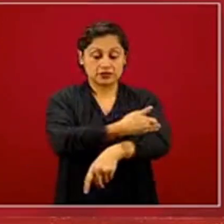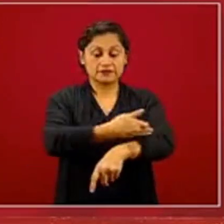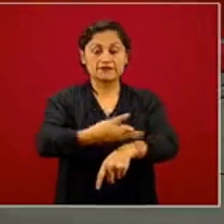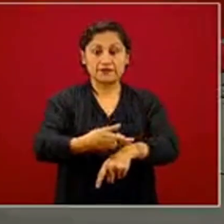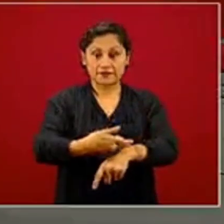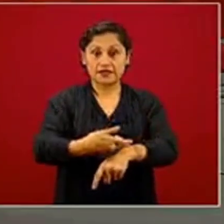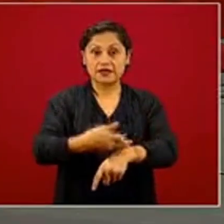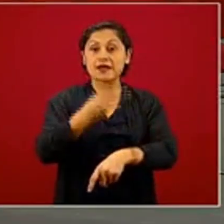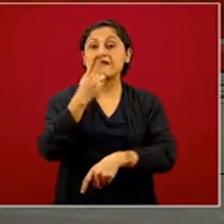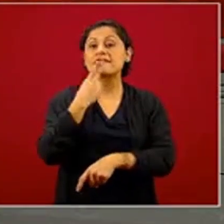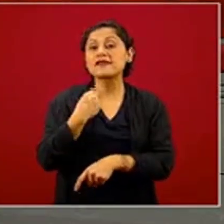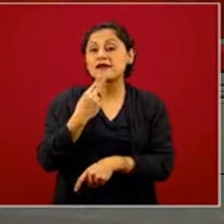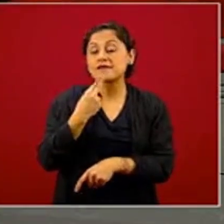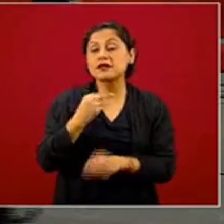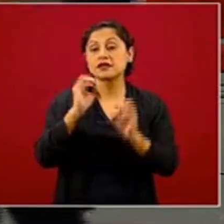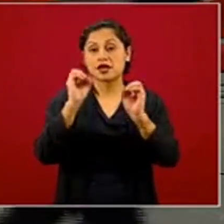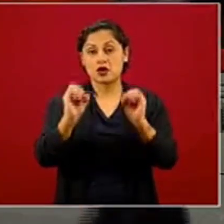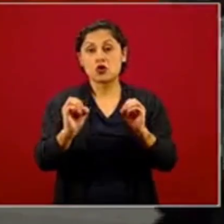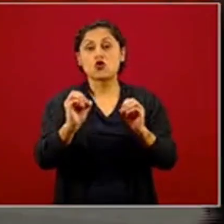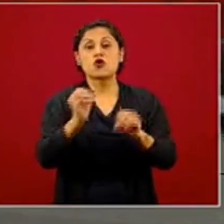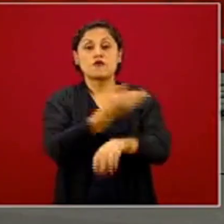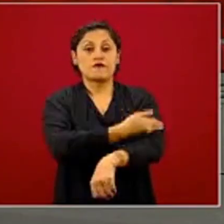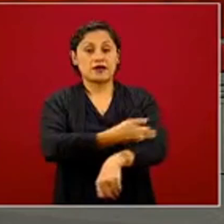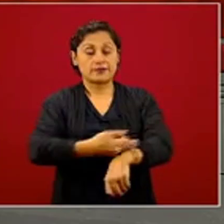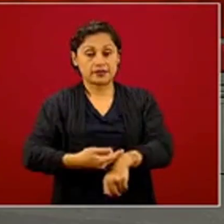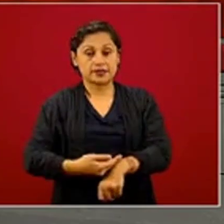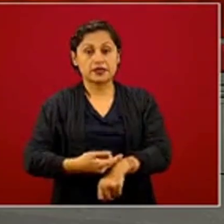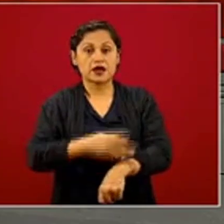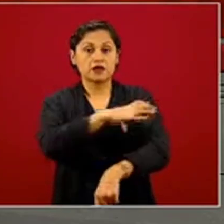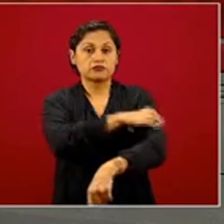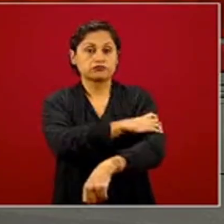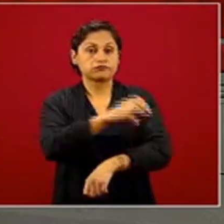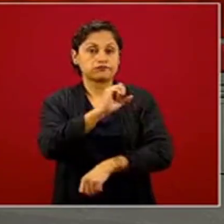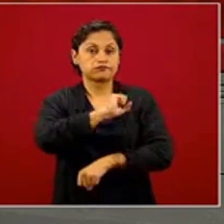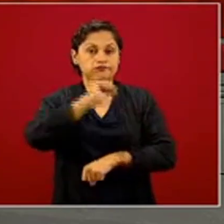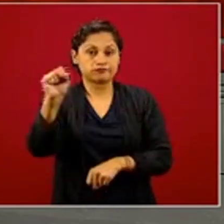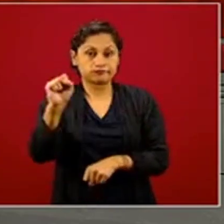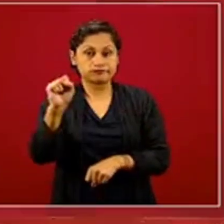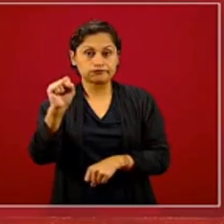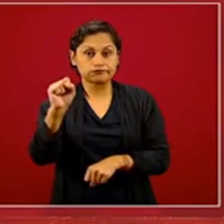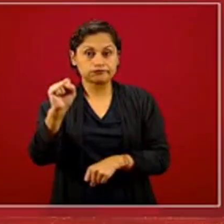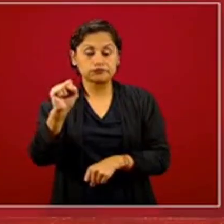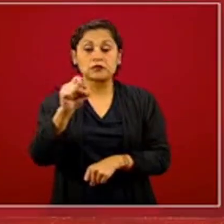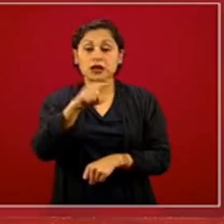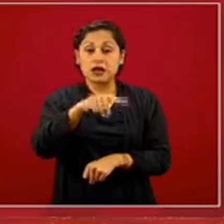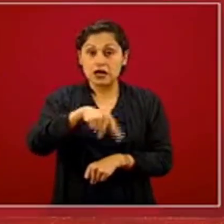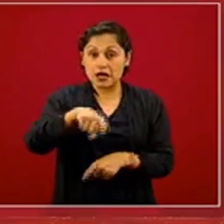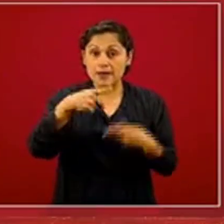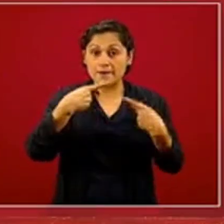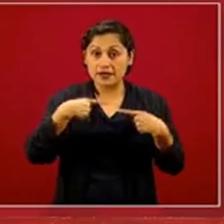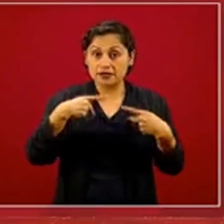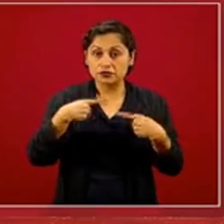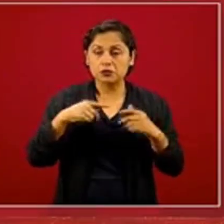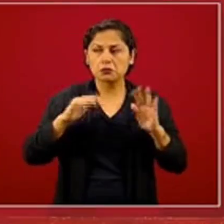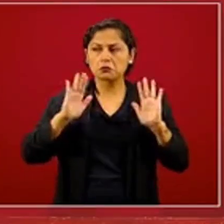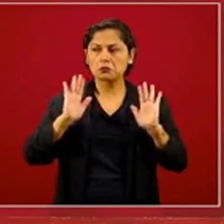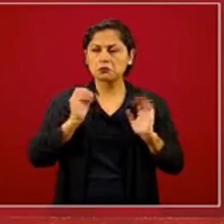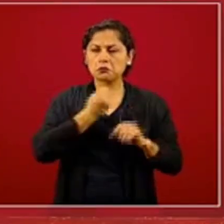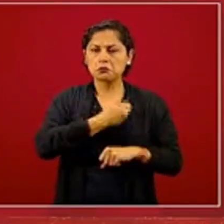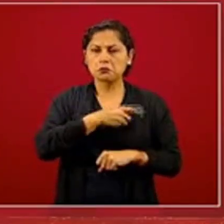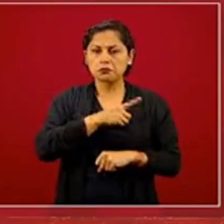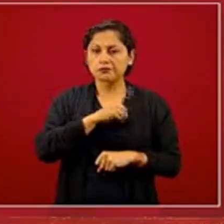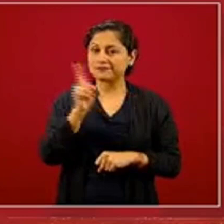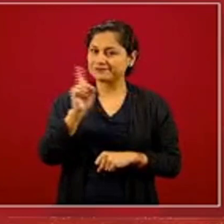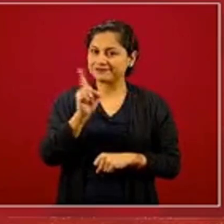diabetes o familiares con hipertensión, es recomendable que tomen precauciones adicionales y